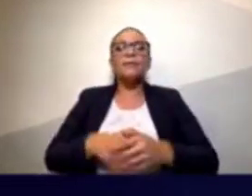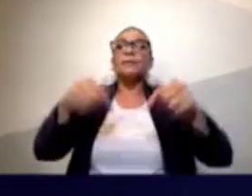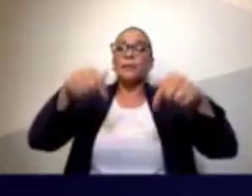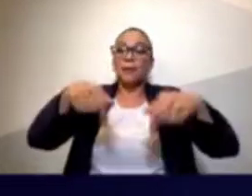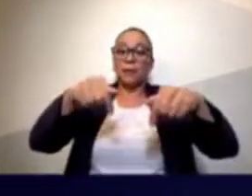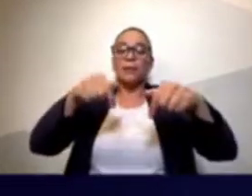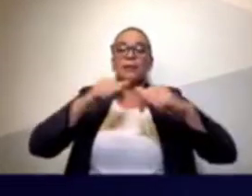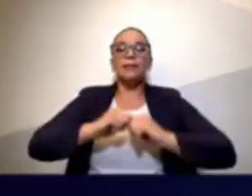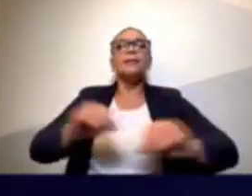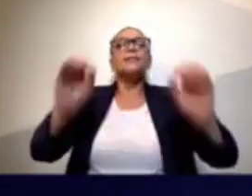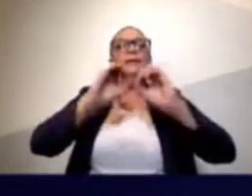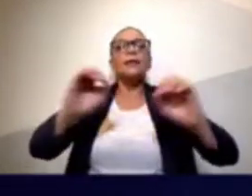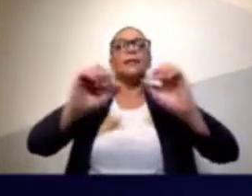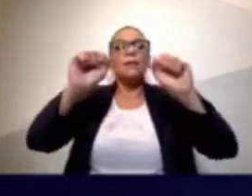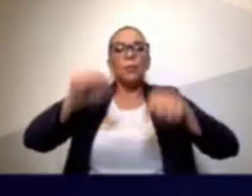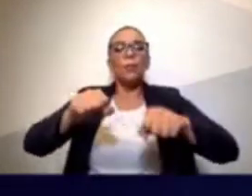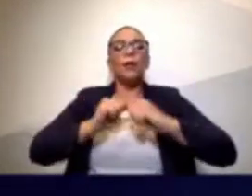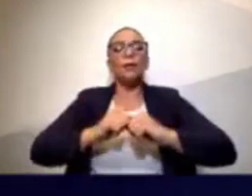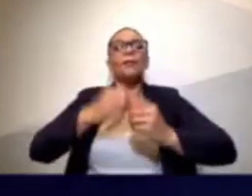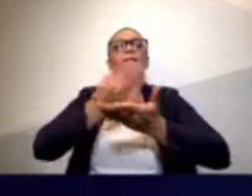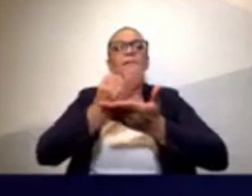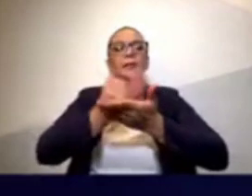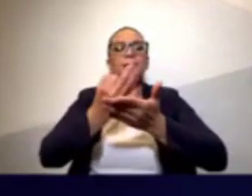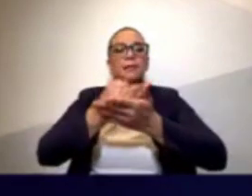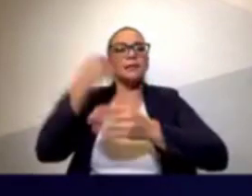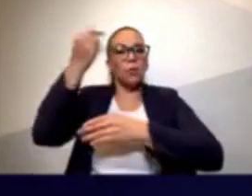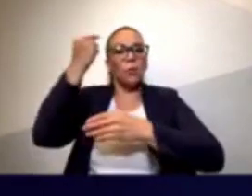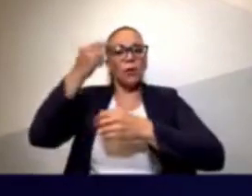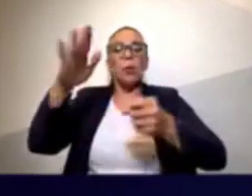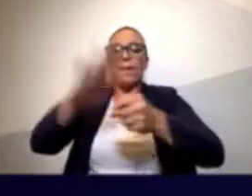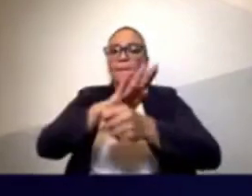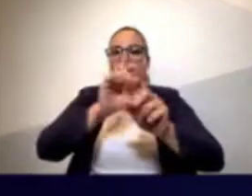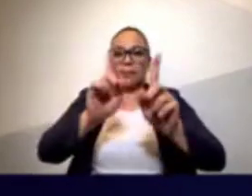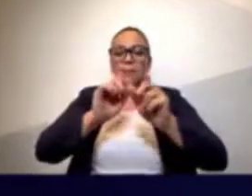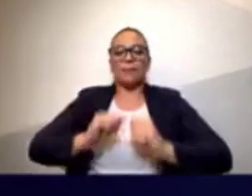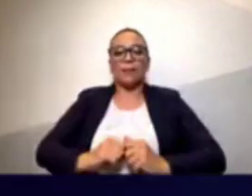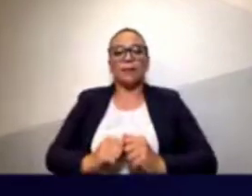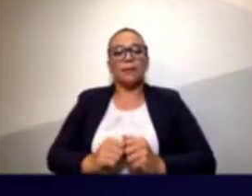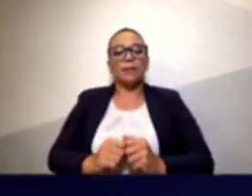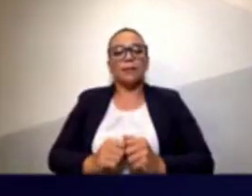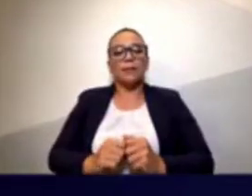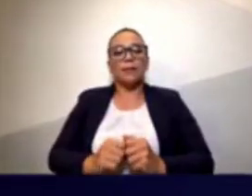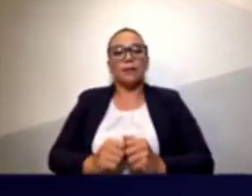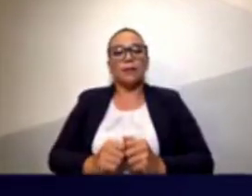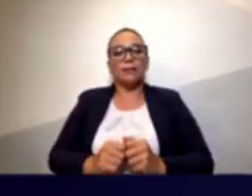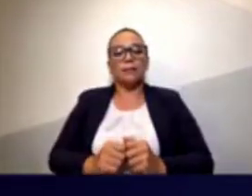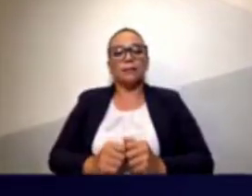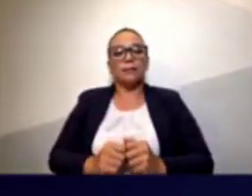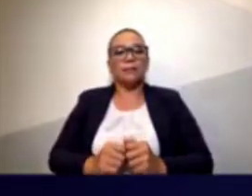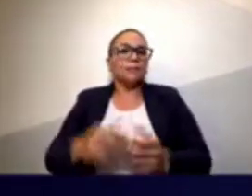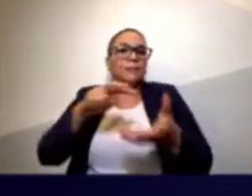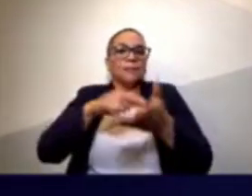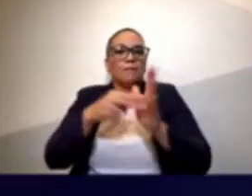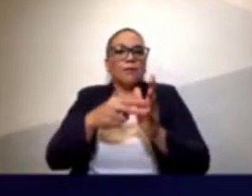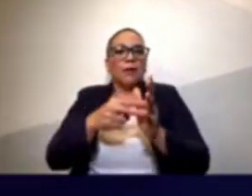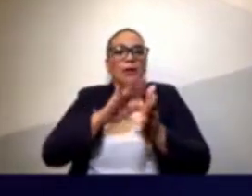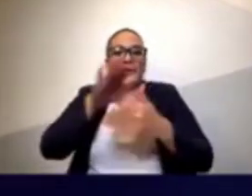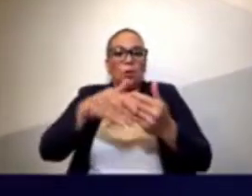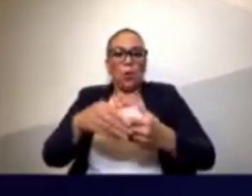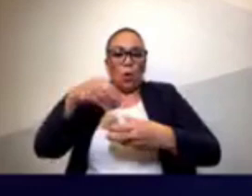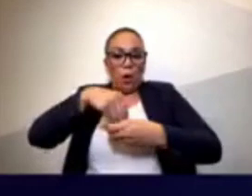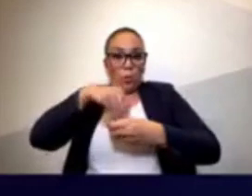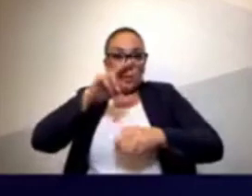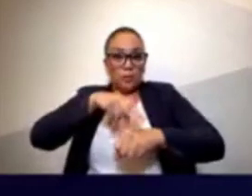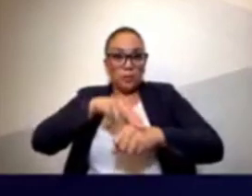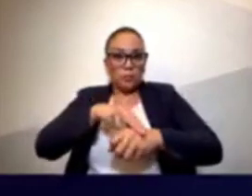Aquí nadie puede financiar al gobierno completamente. Estaríamos absorbiendo prácticamente todo el ahorro nacional.